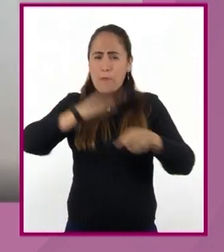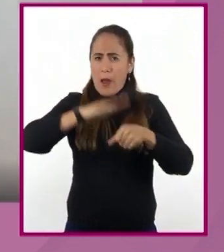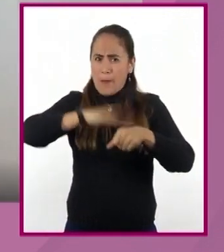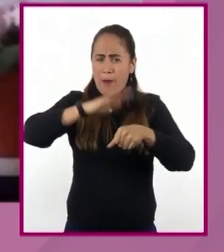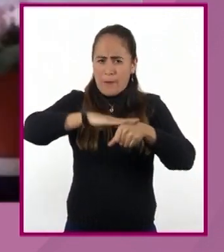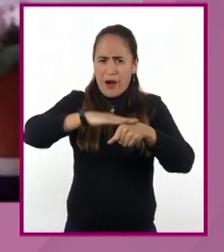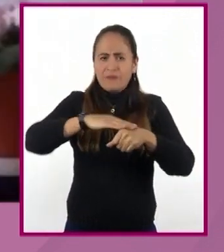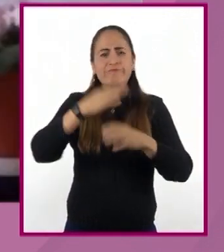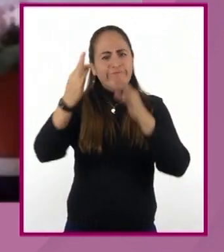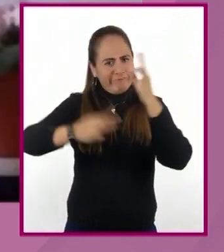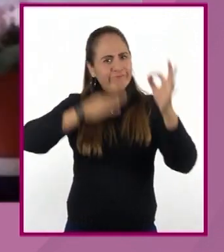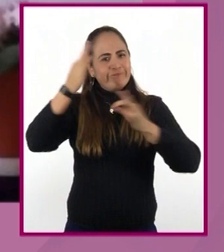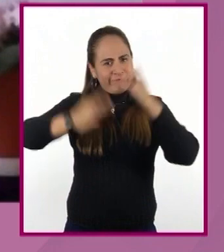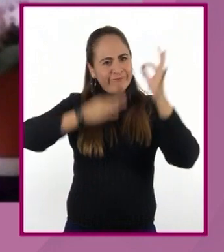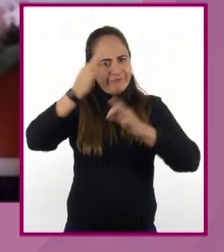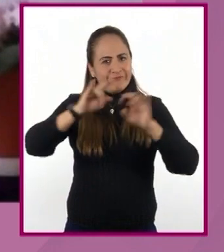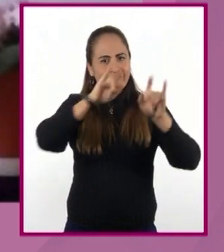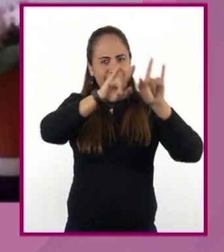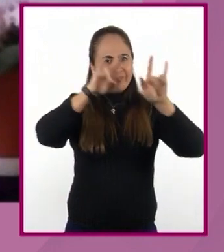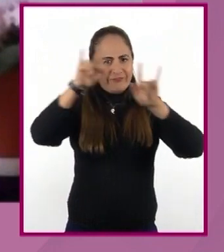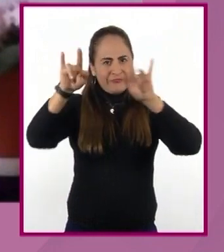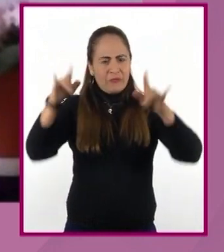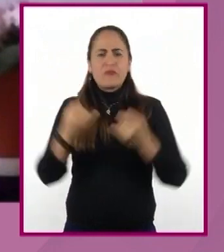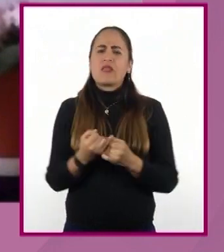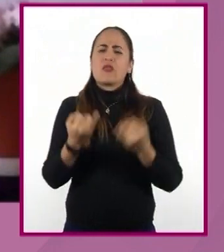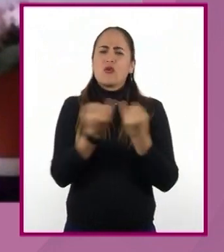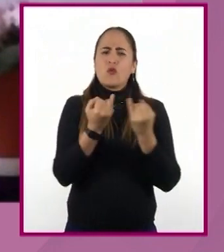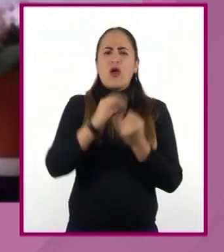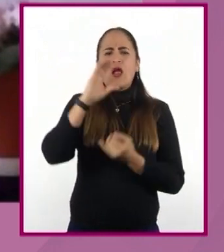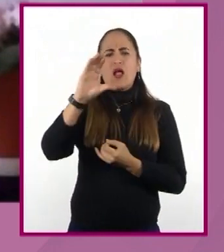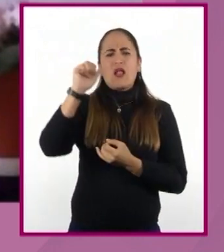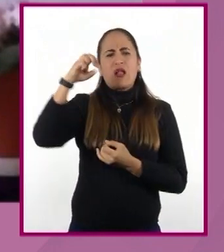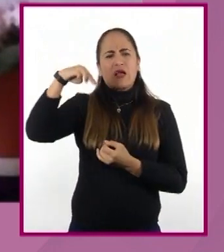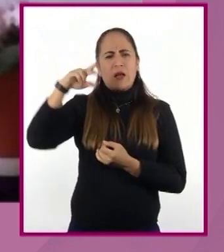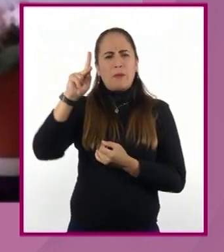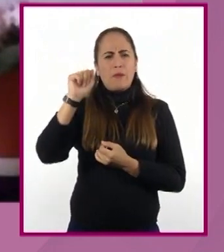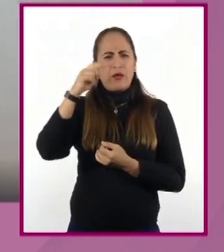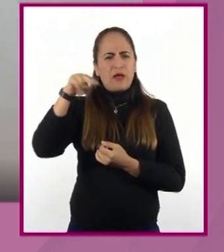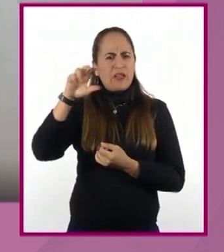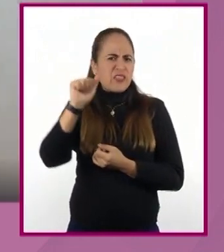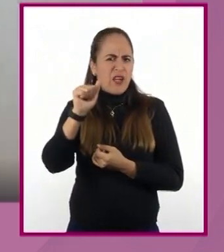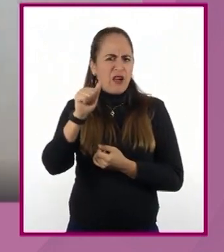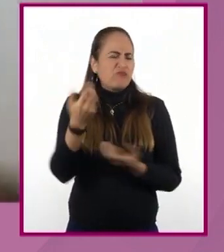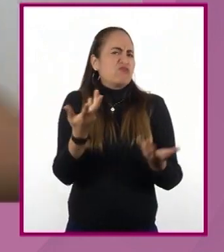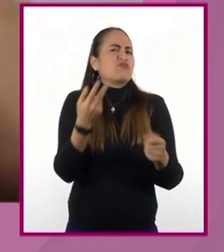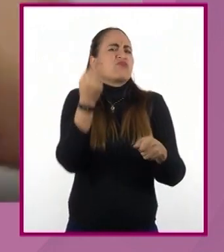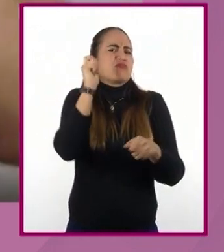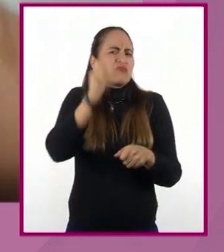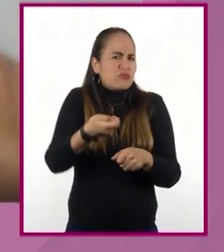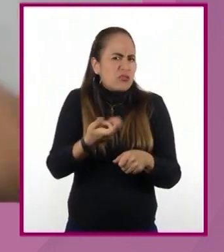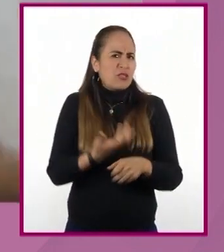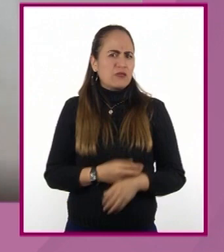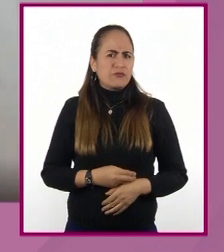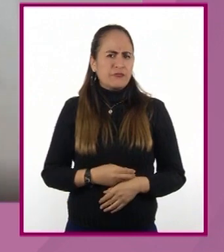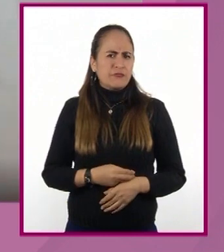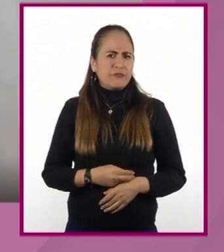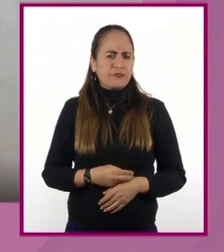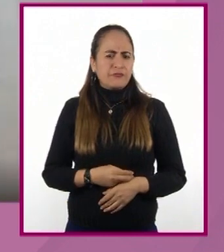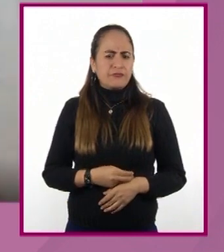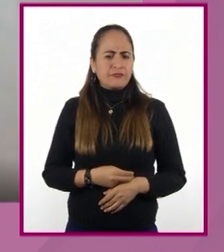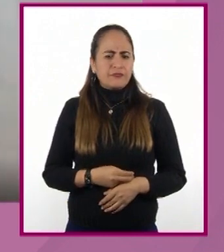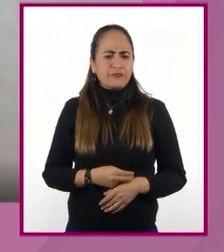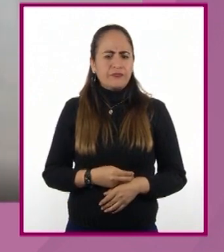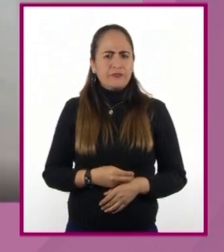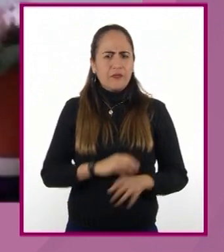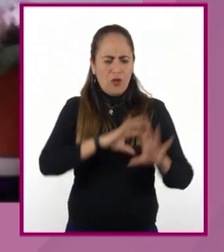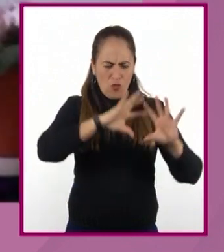¿no? ¿Y una campaña publicitaria a qué se refiere? Una campaña es todo